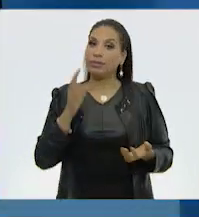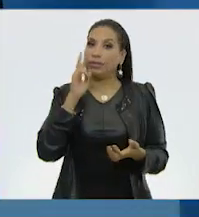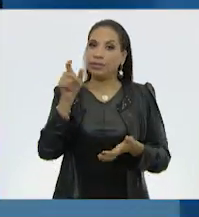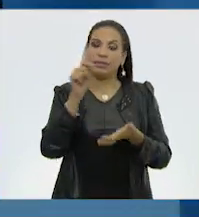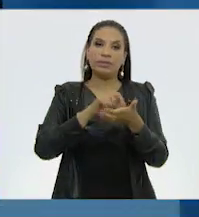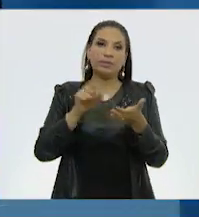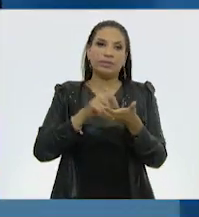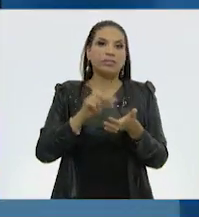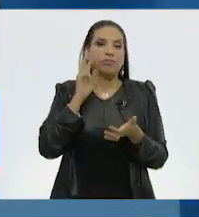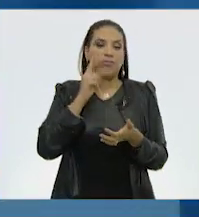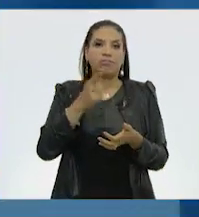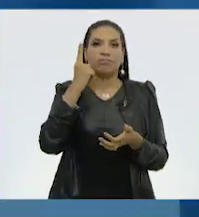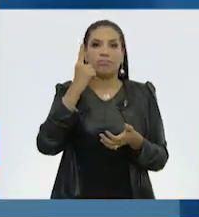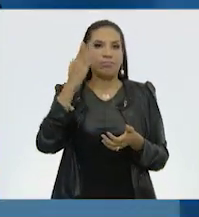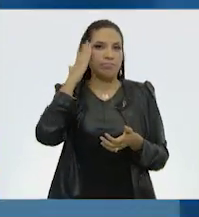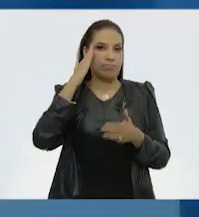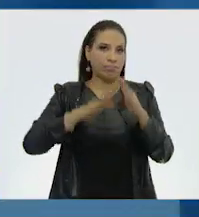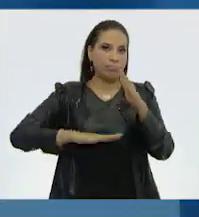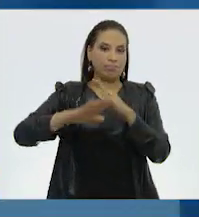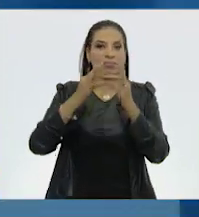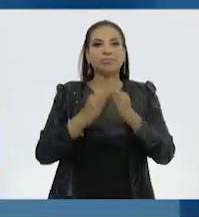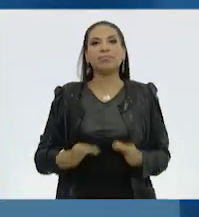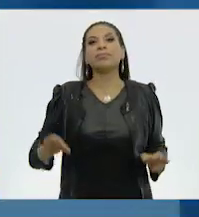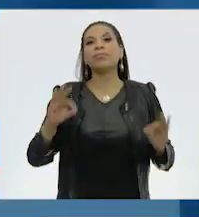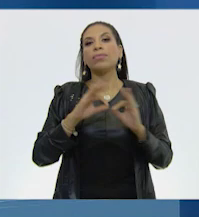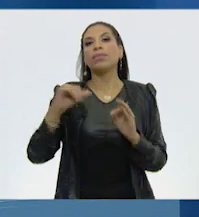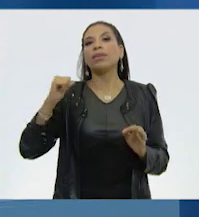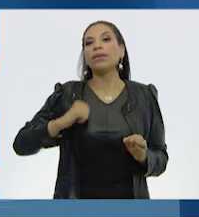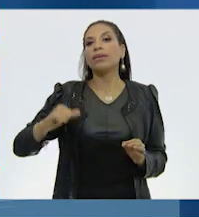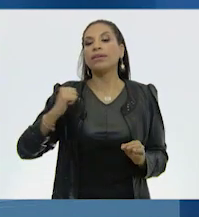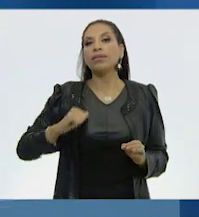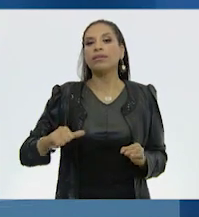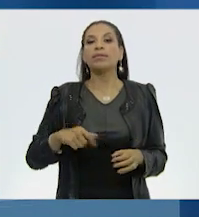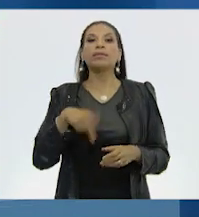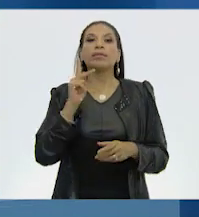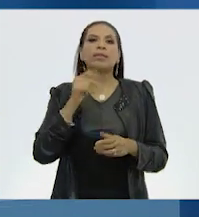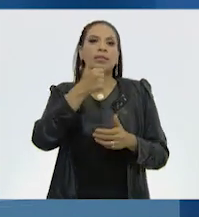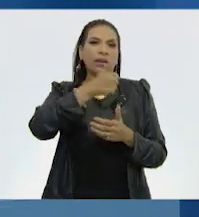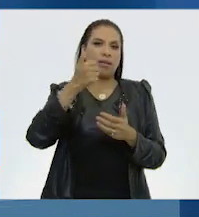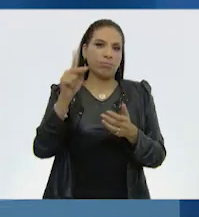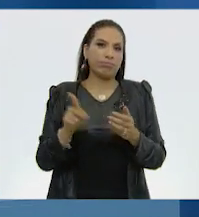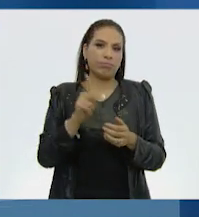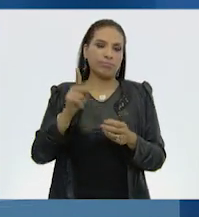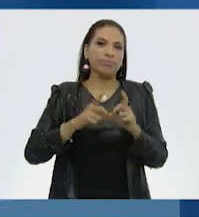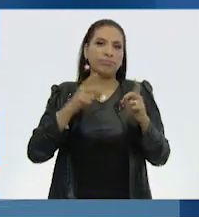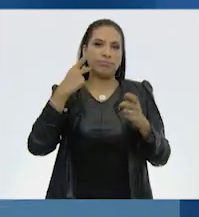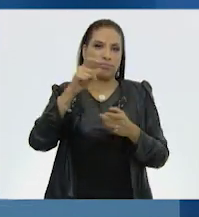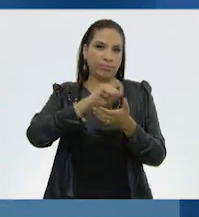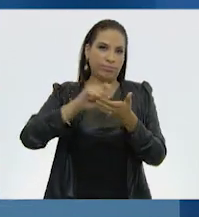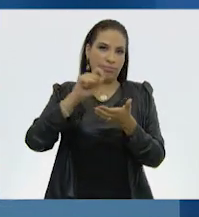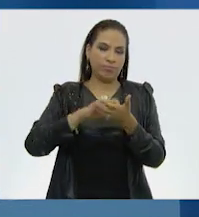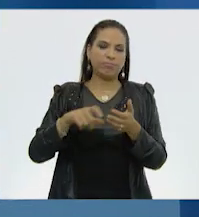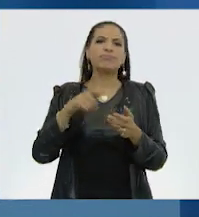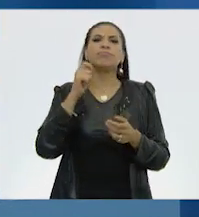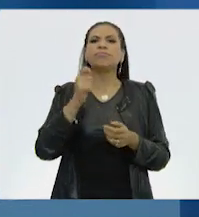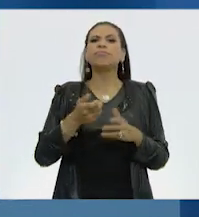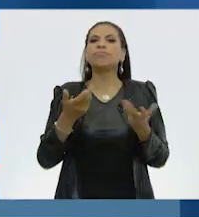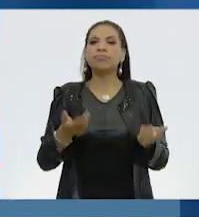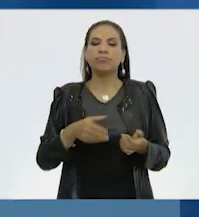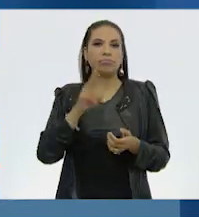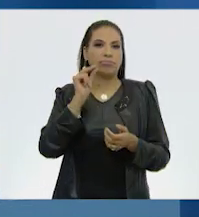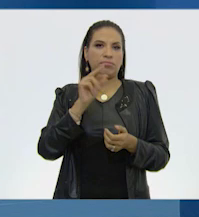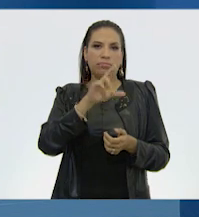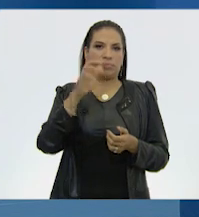la escritura fue uno de los inventos más importantes de la antigüedad y aunque cada pueblo desarrolló su propia escritura, esto no significa que no